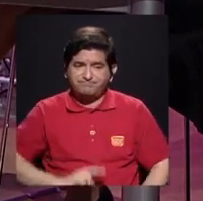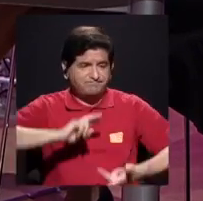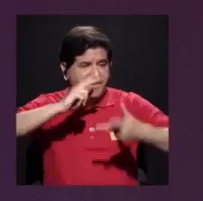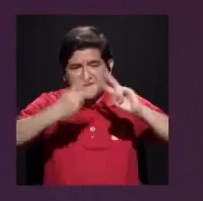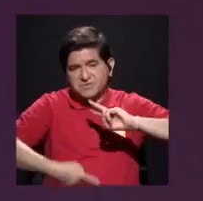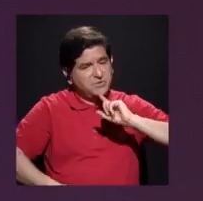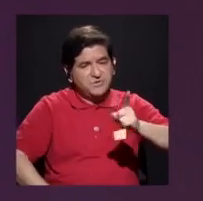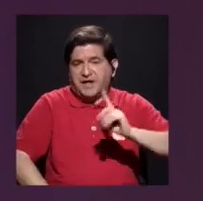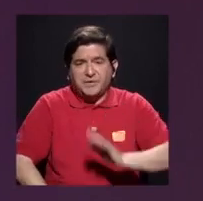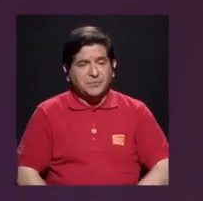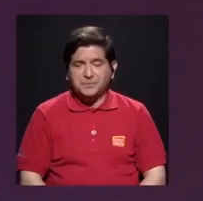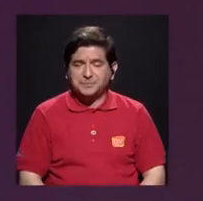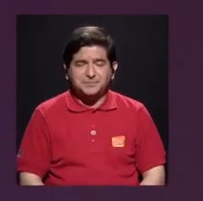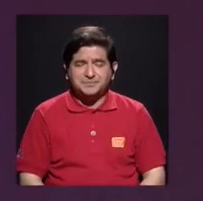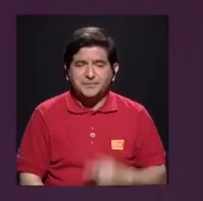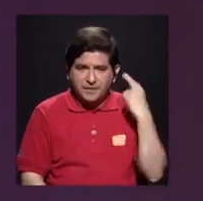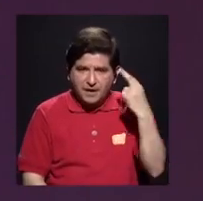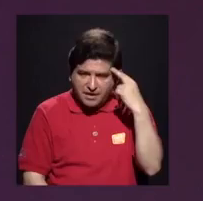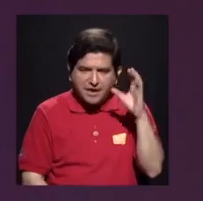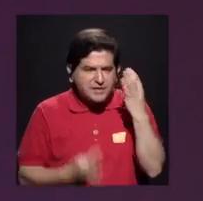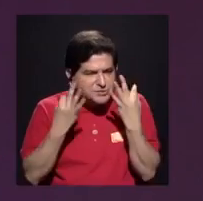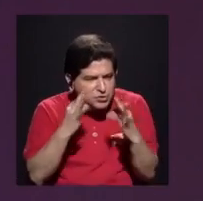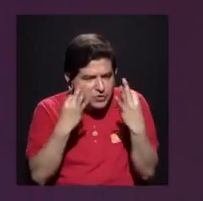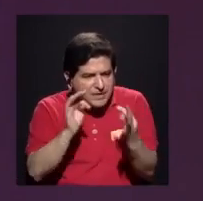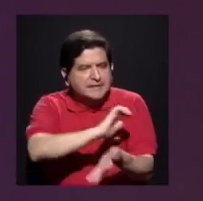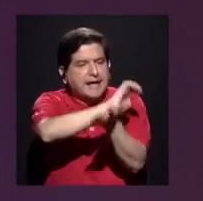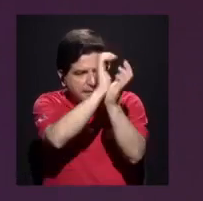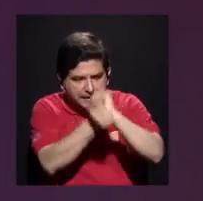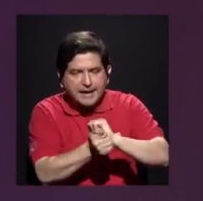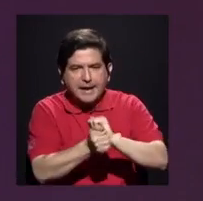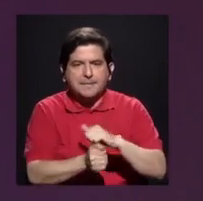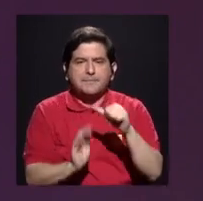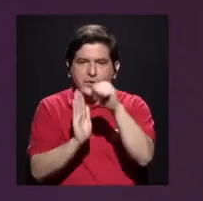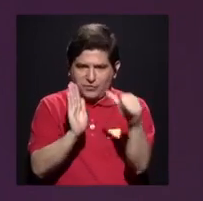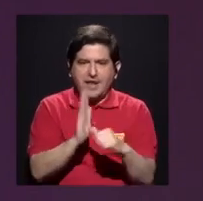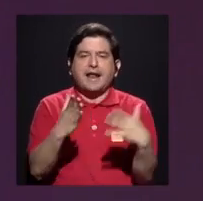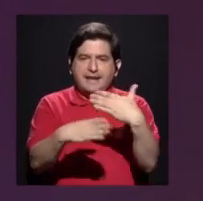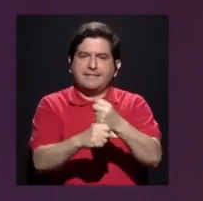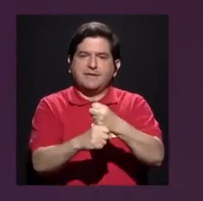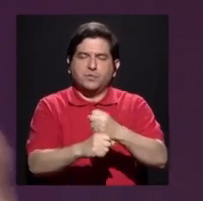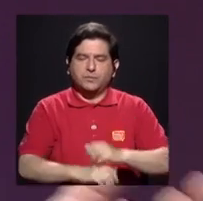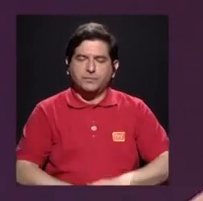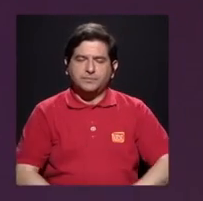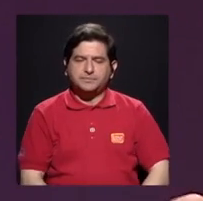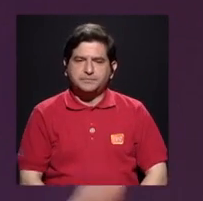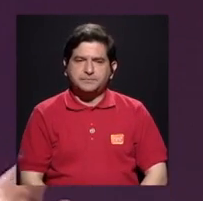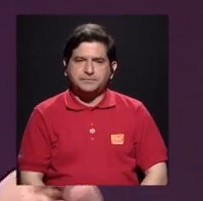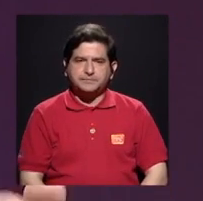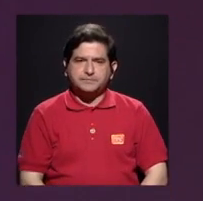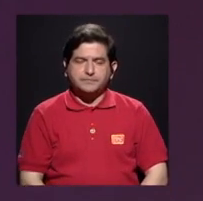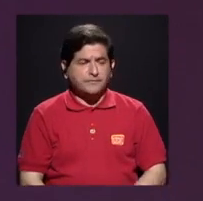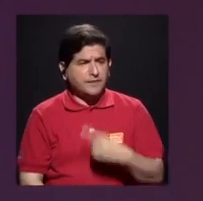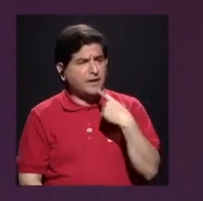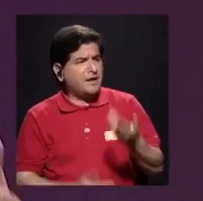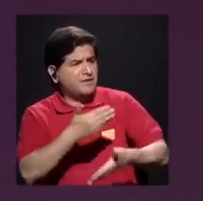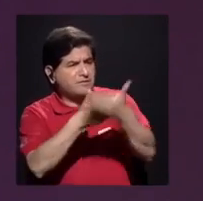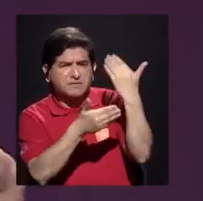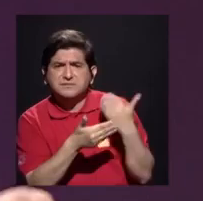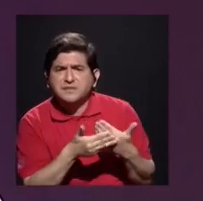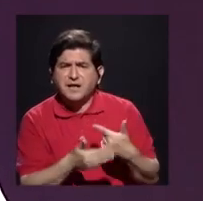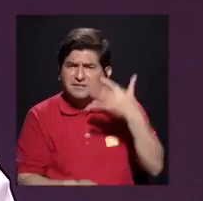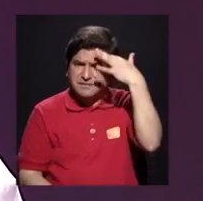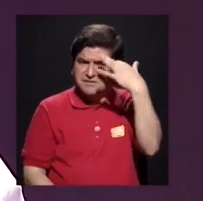decirlo verdad por eso es que es lo que se busca es el cambio desde ese artículo y él a lo que se referían antes